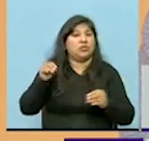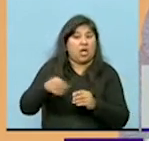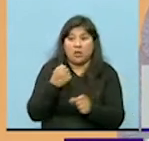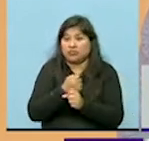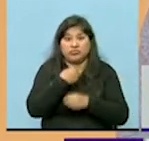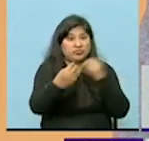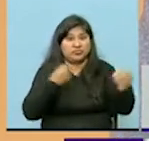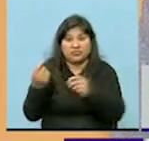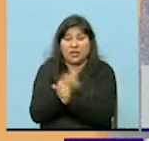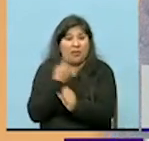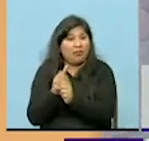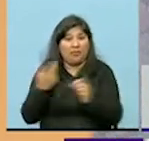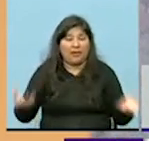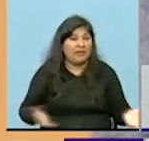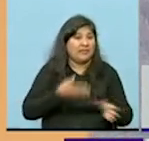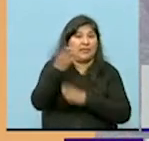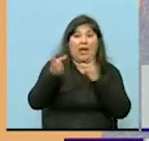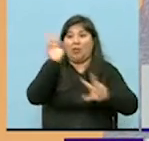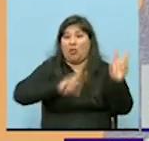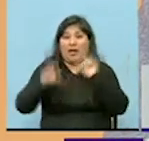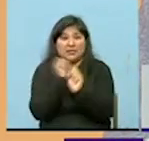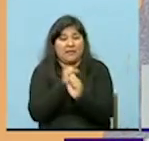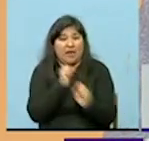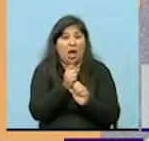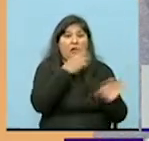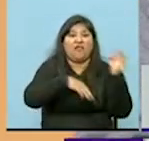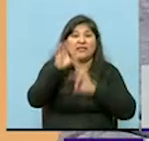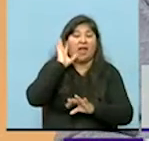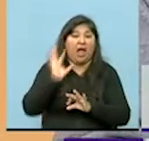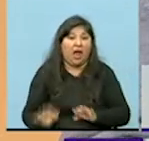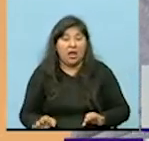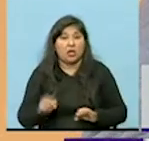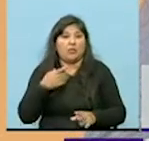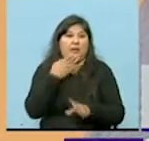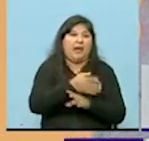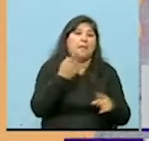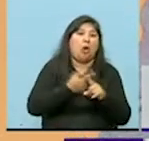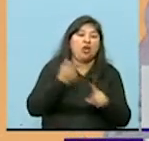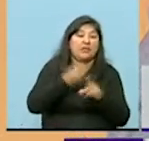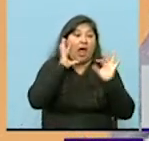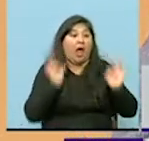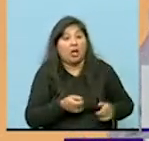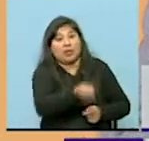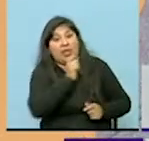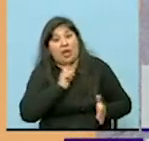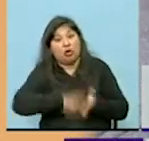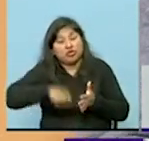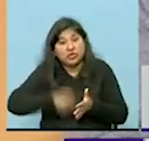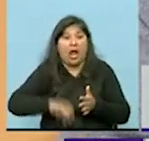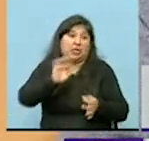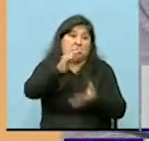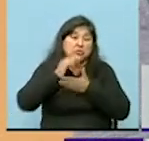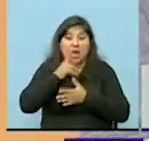padres salen a buscar trabajo y a vender algo en la calle andan en la política viendo a ver si pegan un contratito un